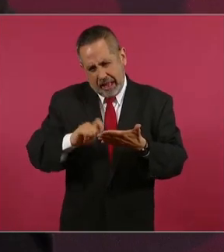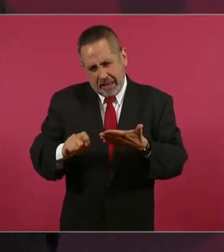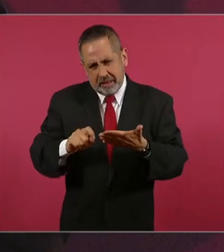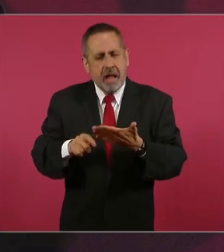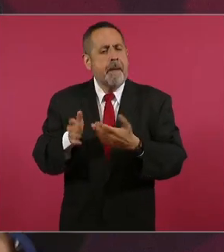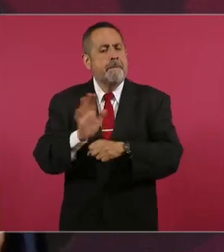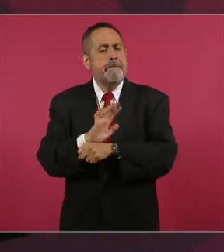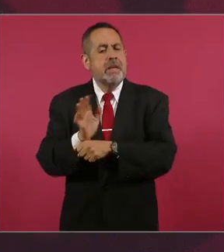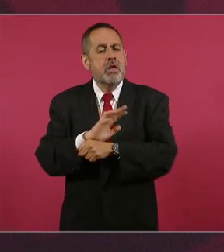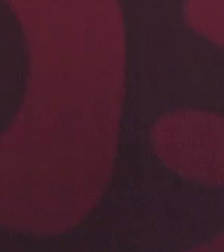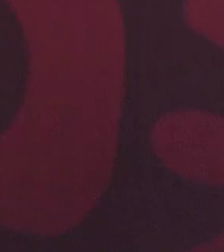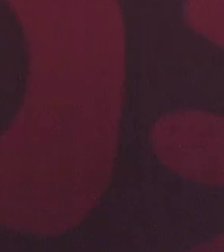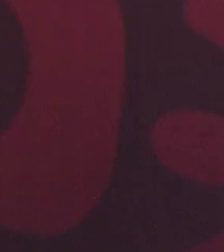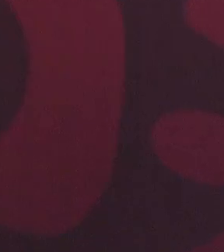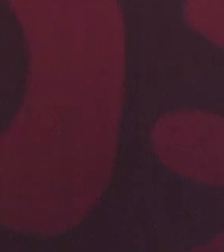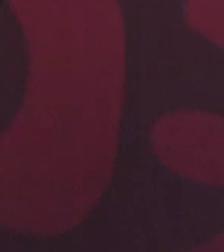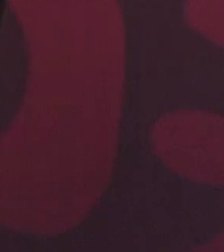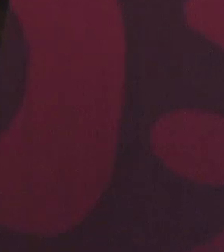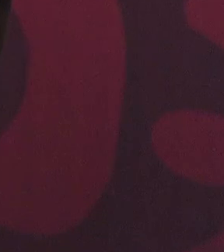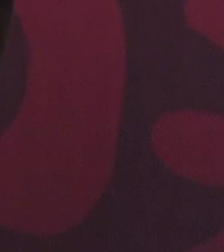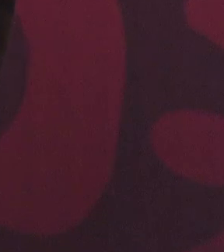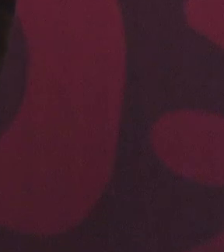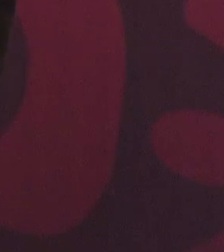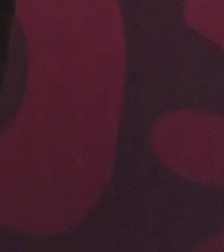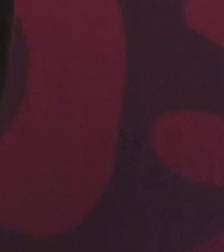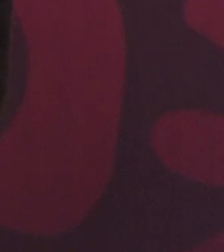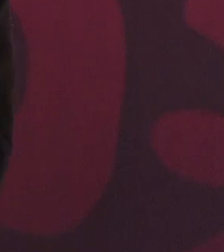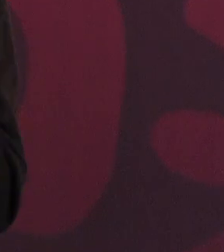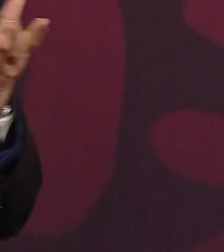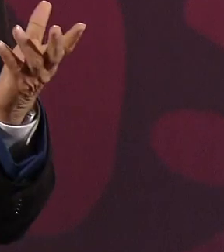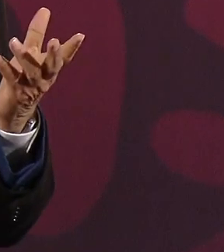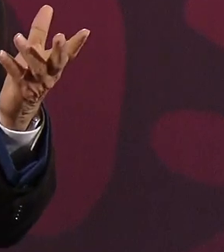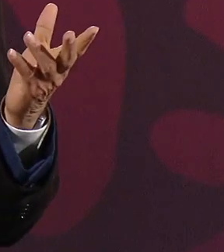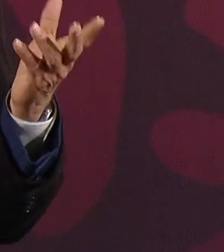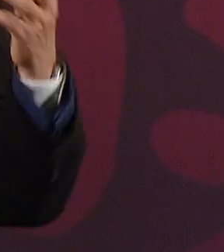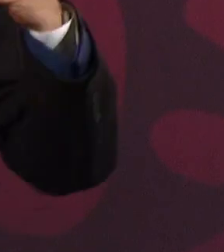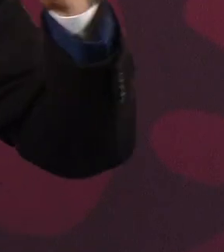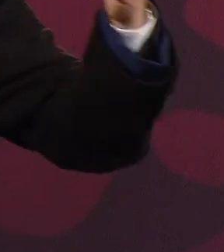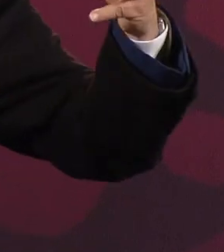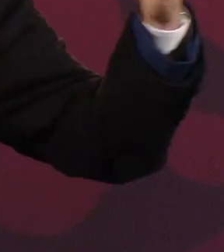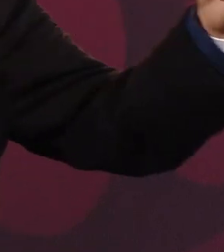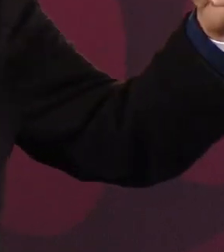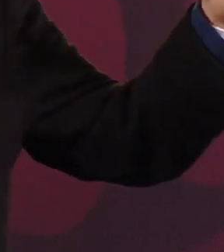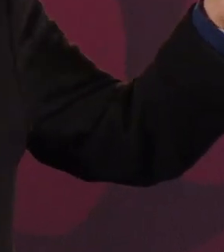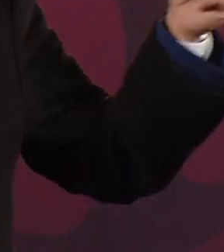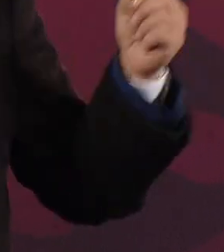cuando hicieron la película del infierno, ¿sí? Que ponen